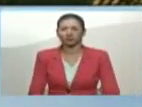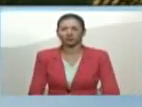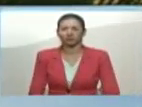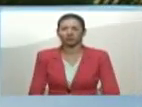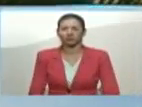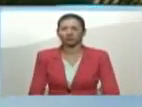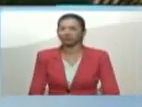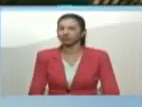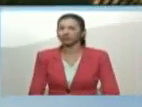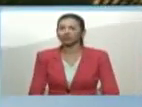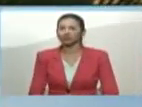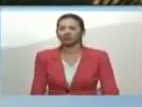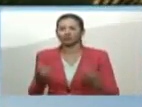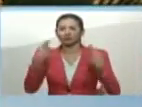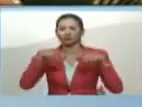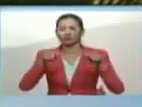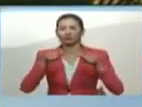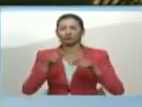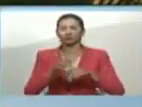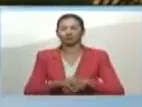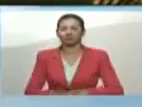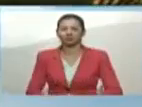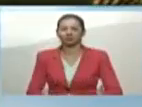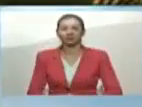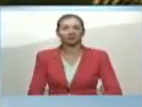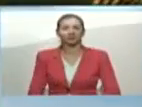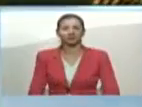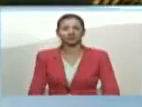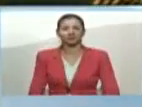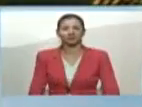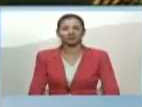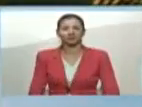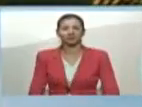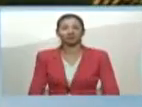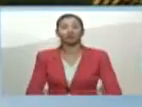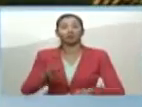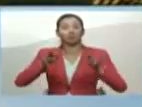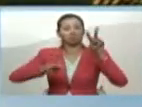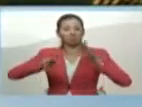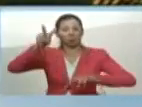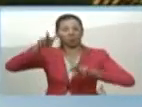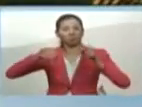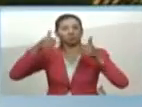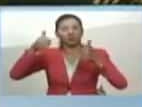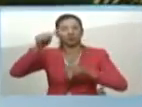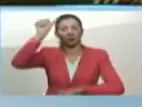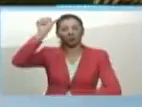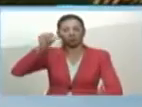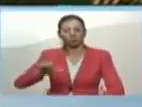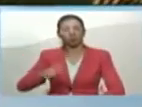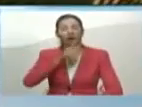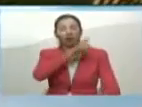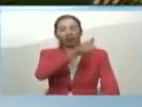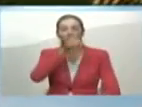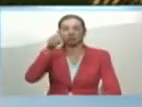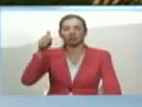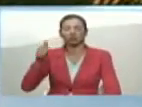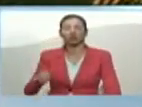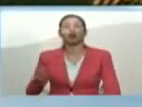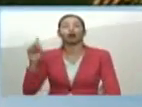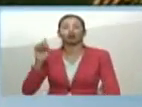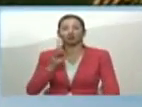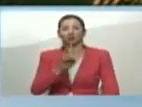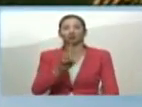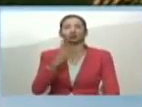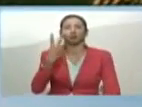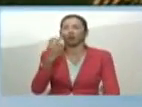No, vamos a tratar de, porque ya ha habido una buena exposición, podemos darle la palabra a dos o